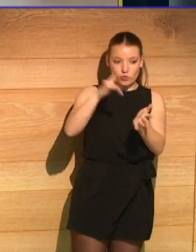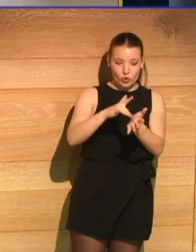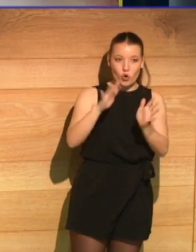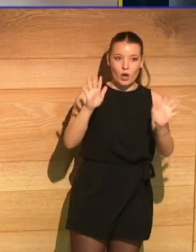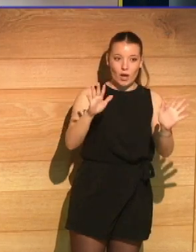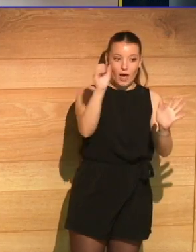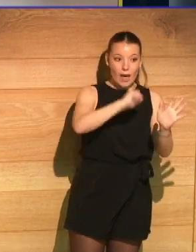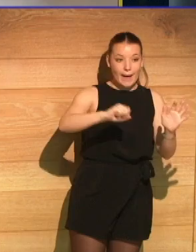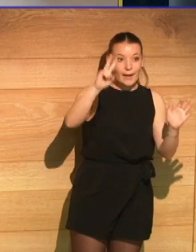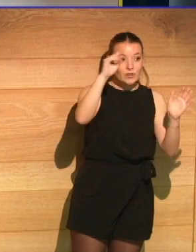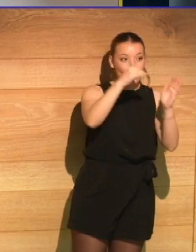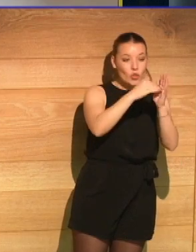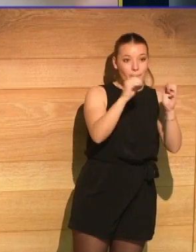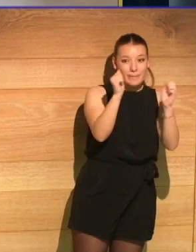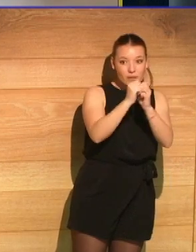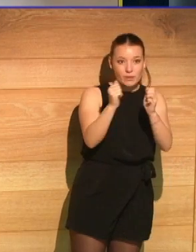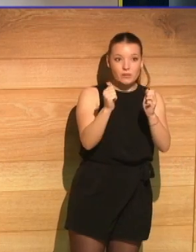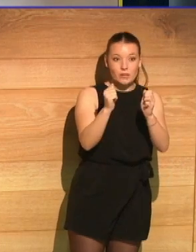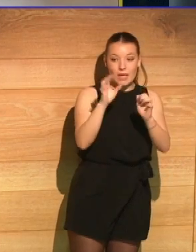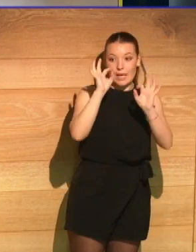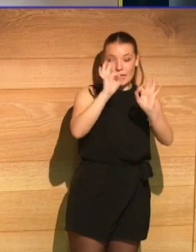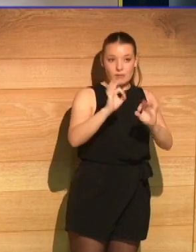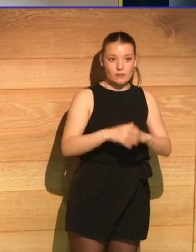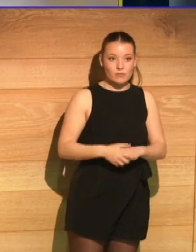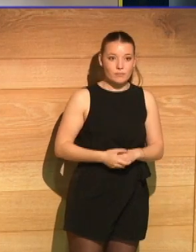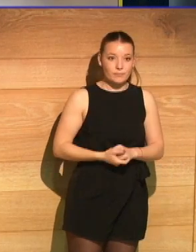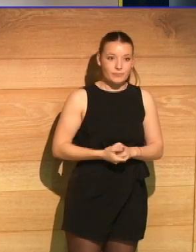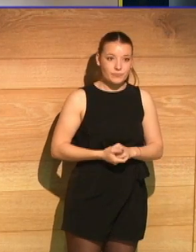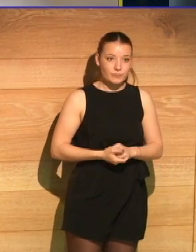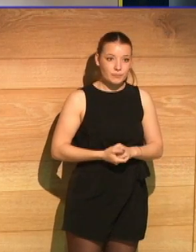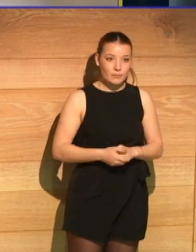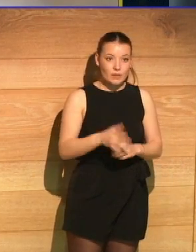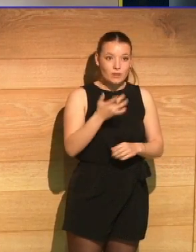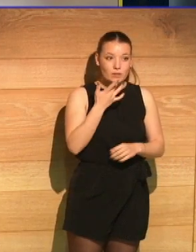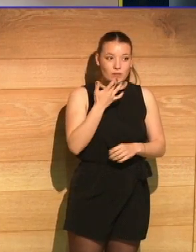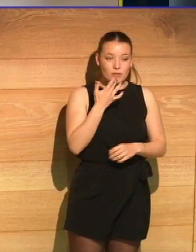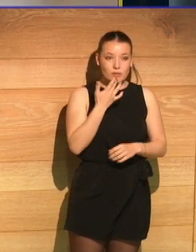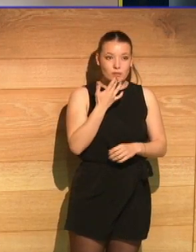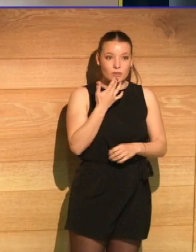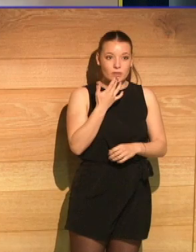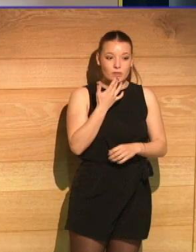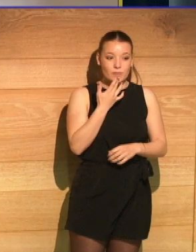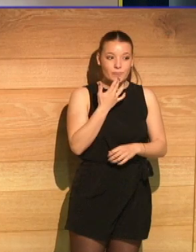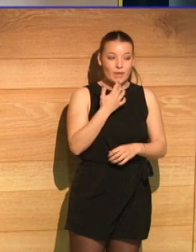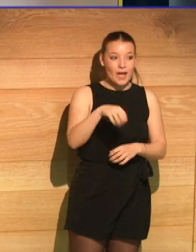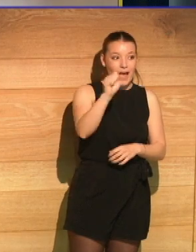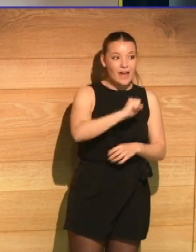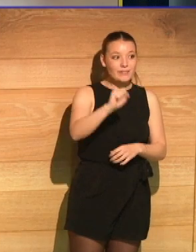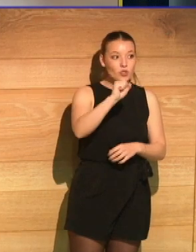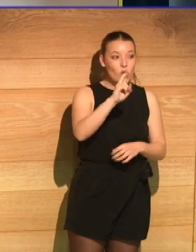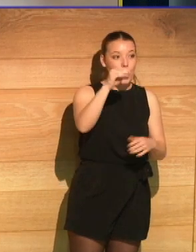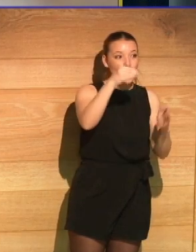año 2020, con todo lo que traerá, ha sido eso. Y si tuviéramos que buscar en el año 2020 una